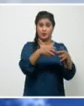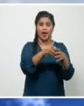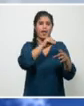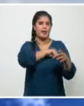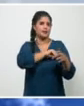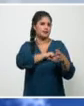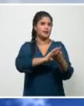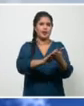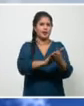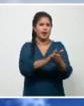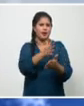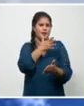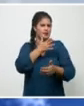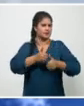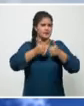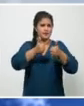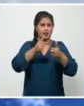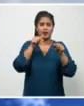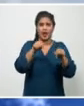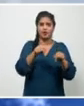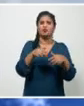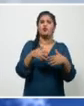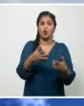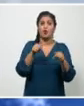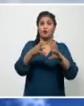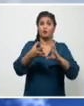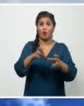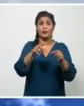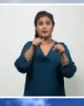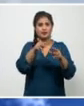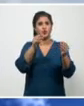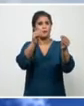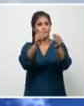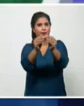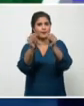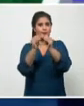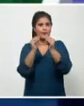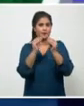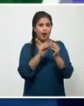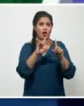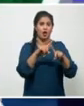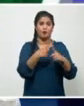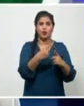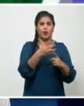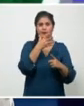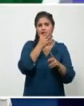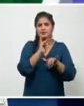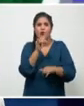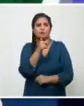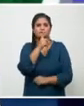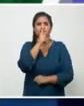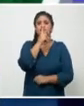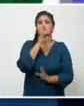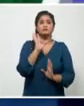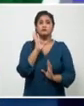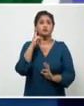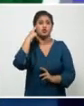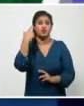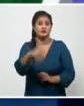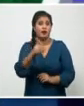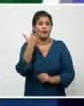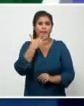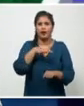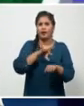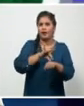un elemento determinante en la propagación del virus, pues actúa de forma silenciosa. Cuando hablamos de autóctono, estamos